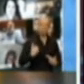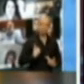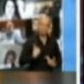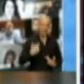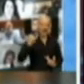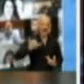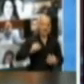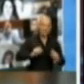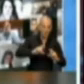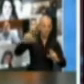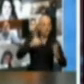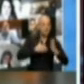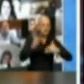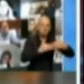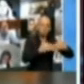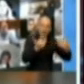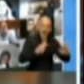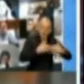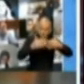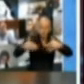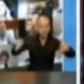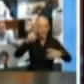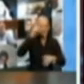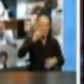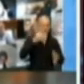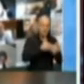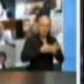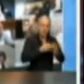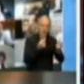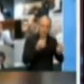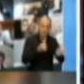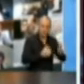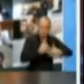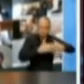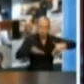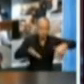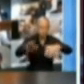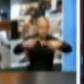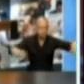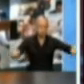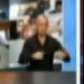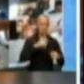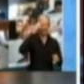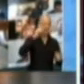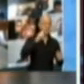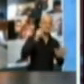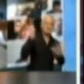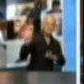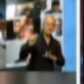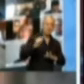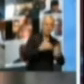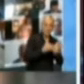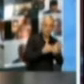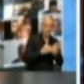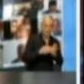y tiene efectos terapéuticos, por lo menos seguro para algún tipo de epilepsia refractaria, y hoy se está probando para otro tipo